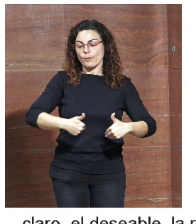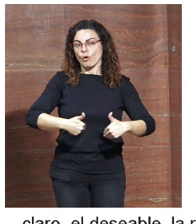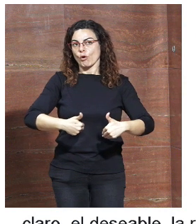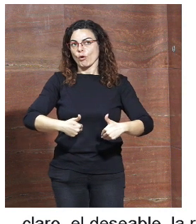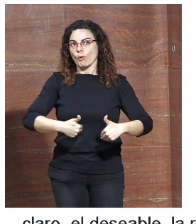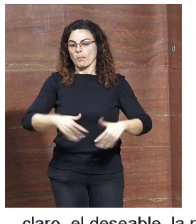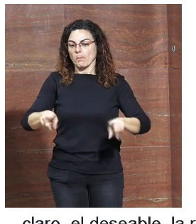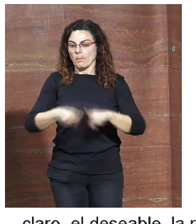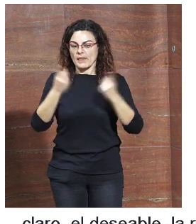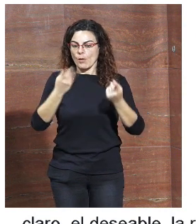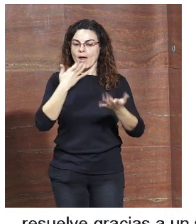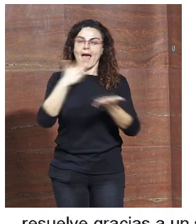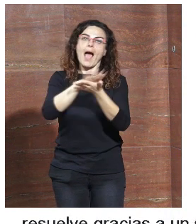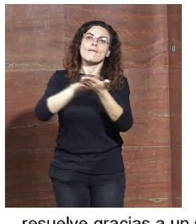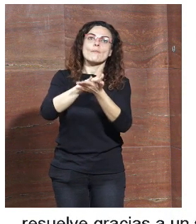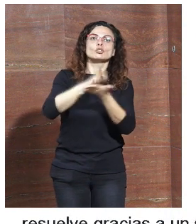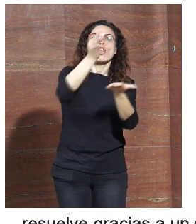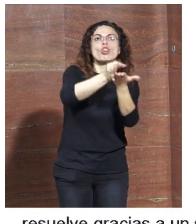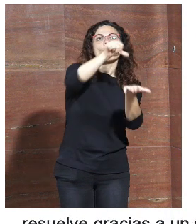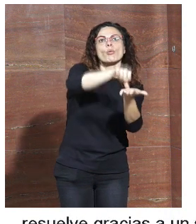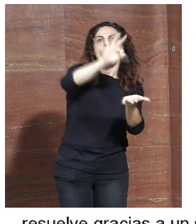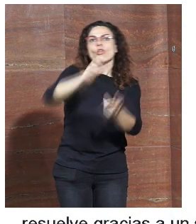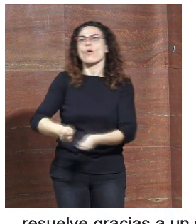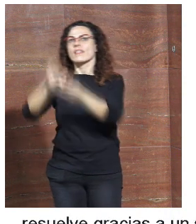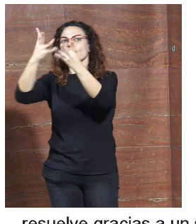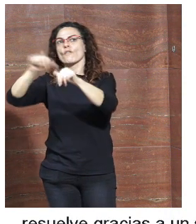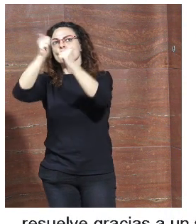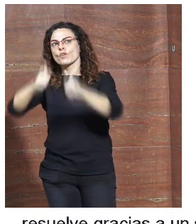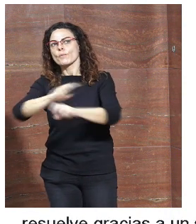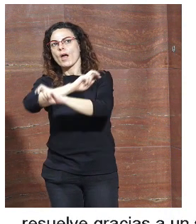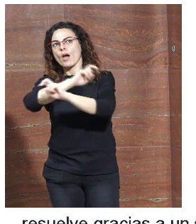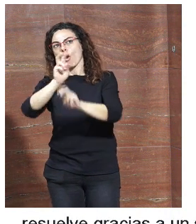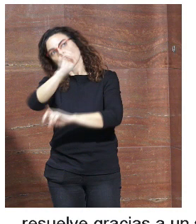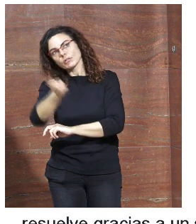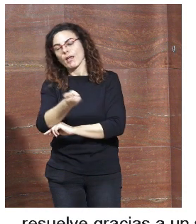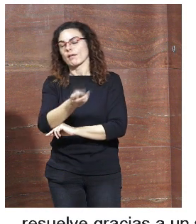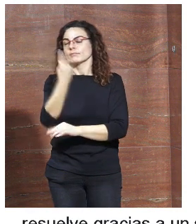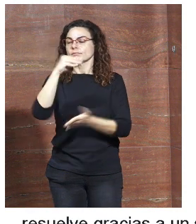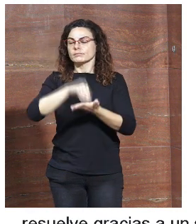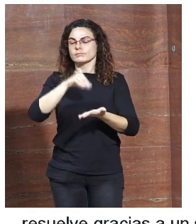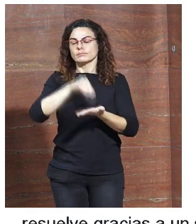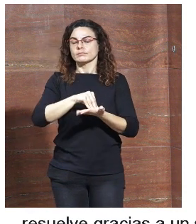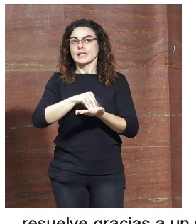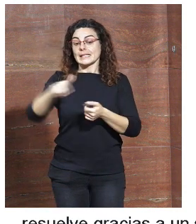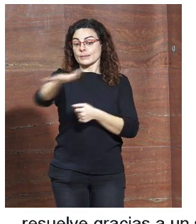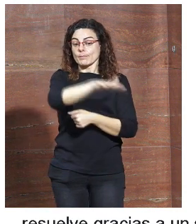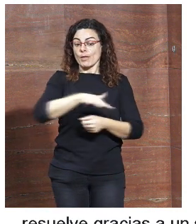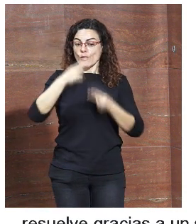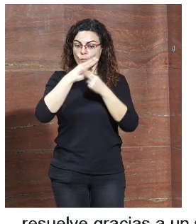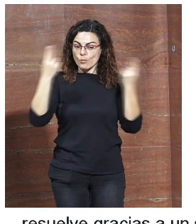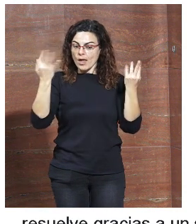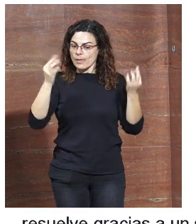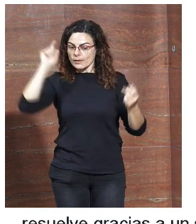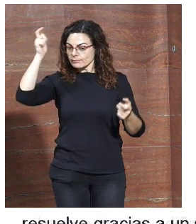en edificios. Eso pide otras dimensiones. El uso de un aseo muchas veces es acompañado, y el uso del espacio público también es acompañado.